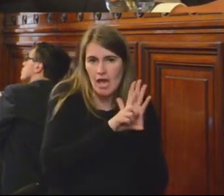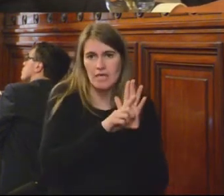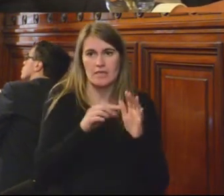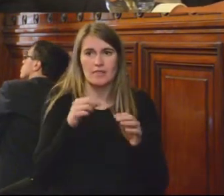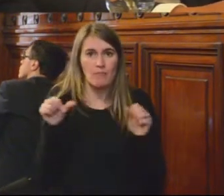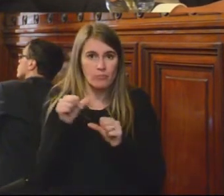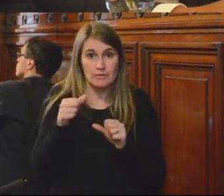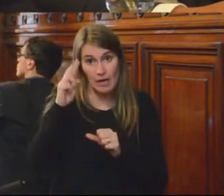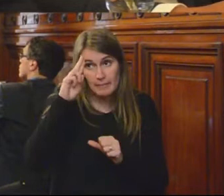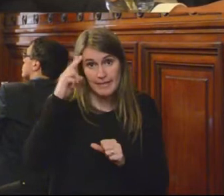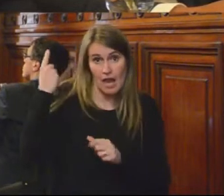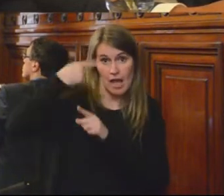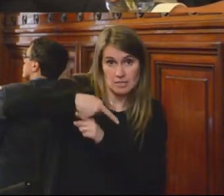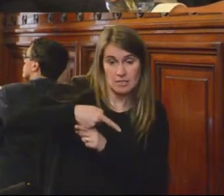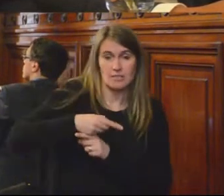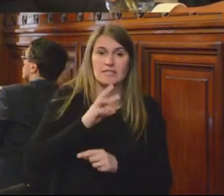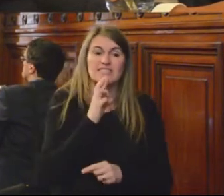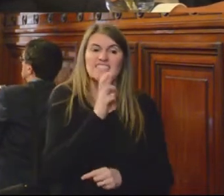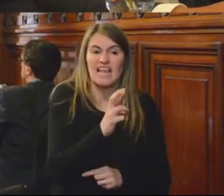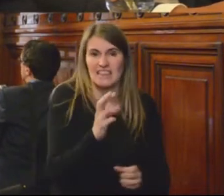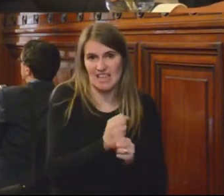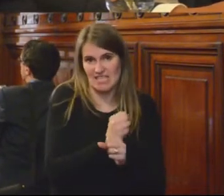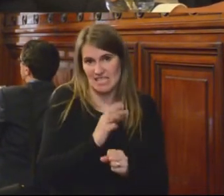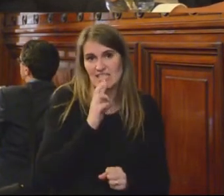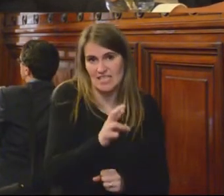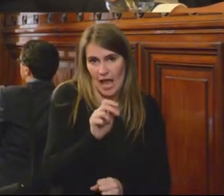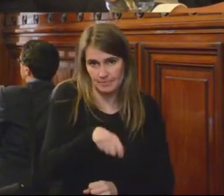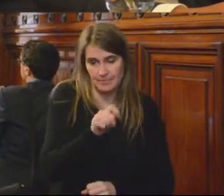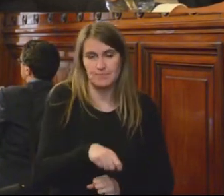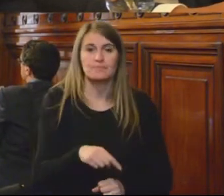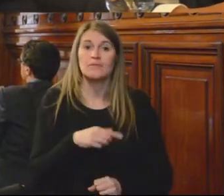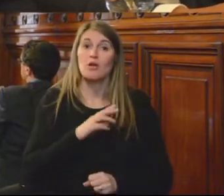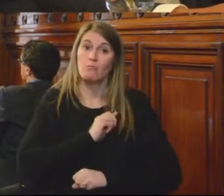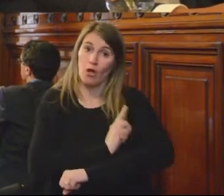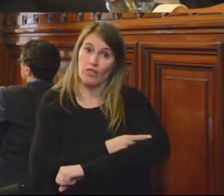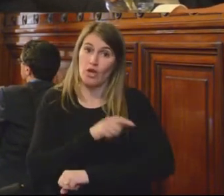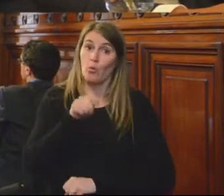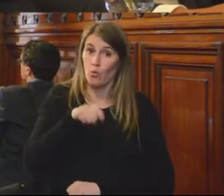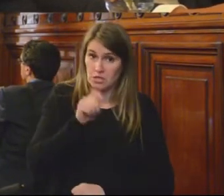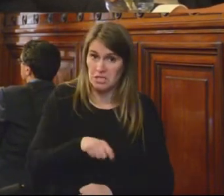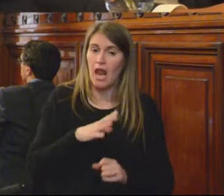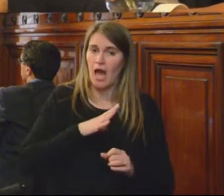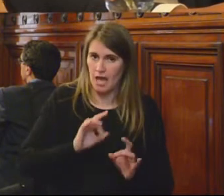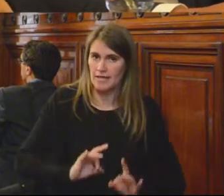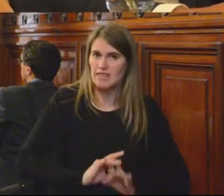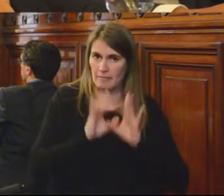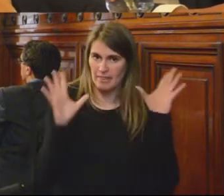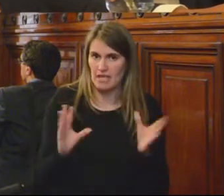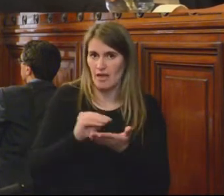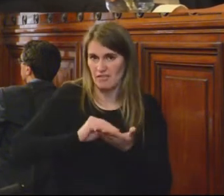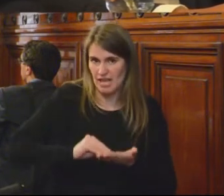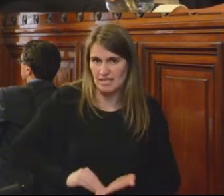hacer ejecutar sus sentencias. El Poder Judicial goza de independencia, autonomía funcional, financiera